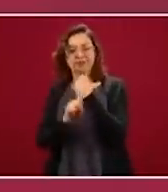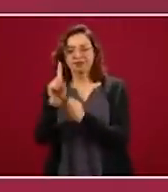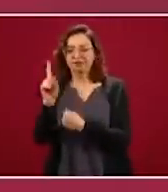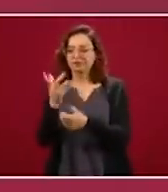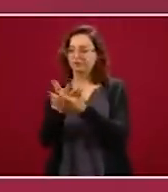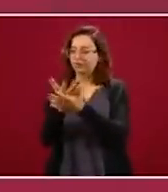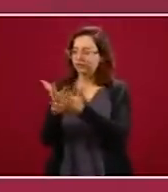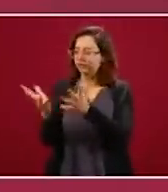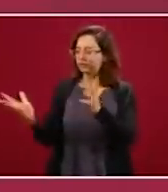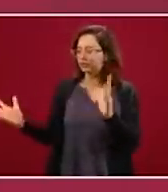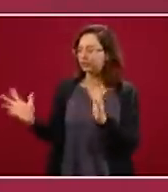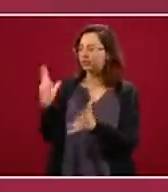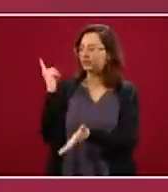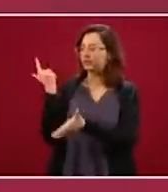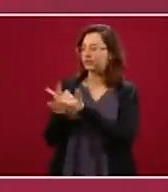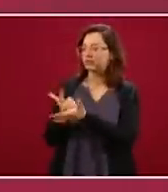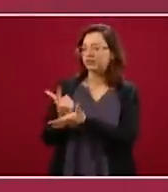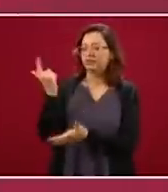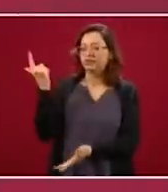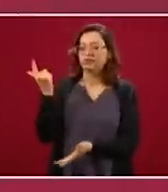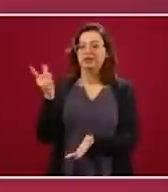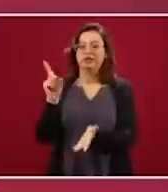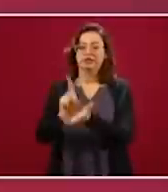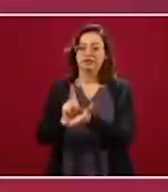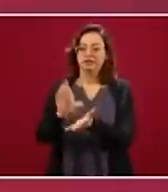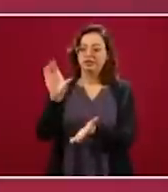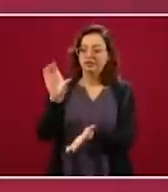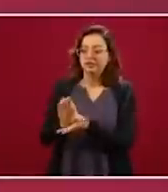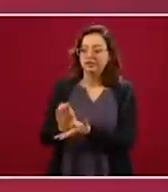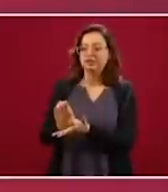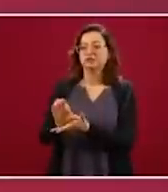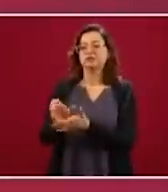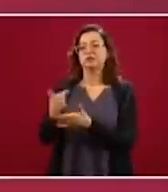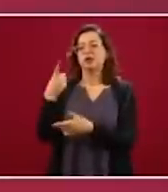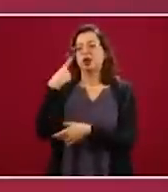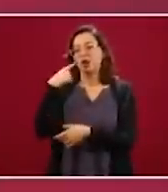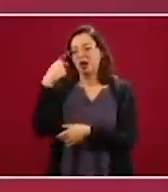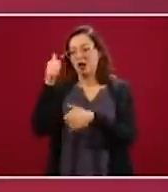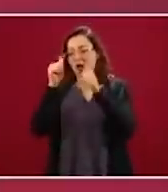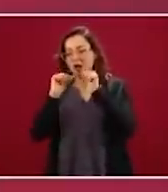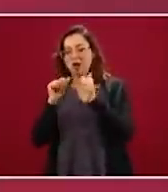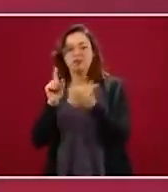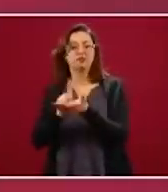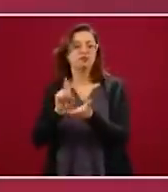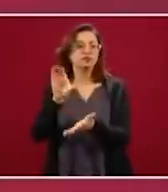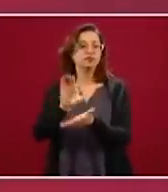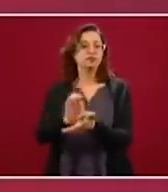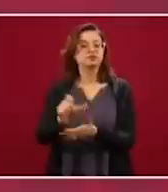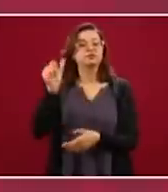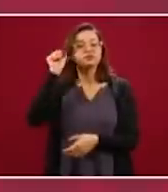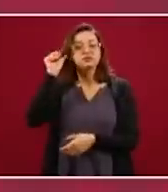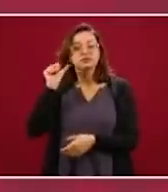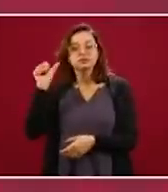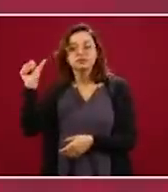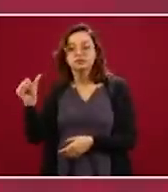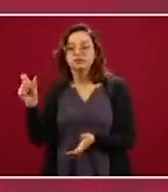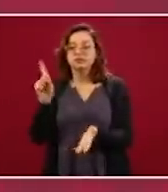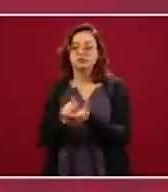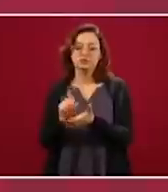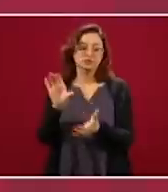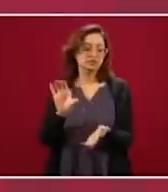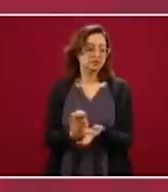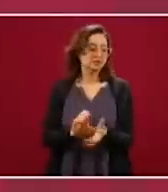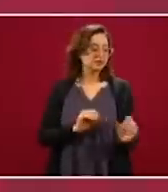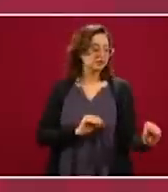amplia, hay discapacidad en la visión, hay discapacidad auditiva, hay discapacidad